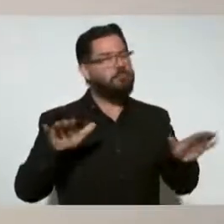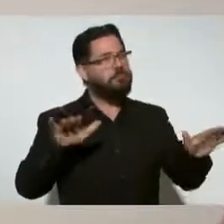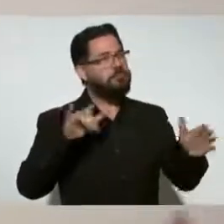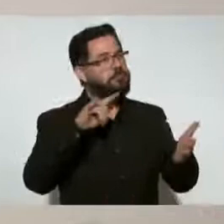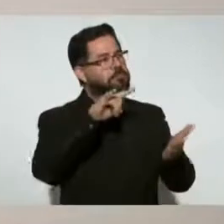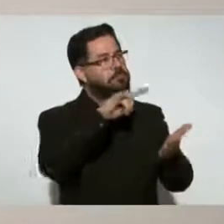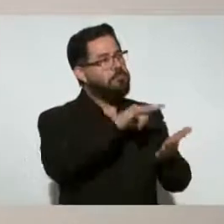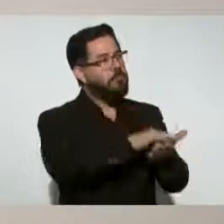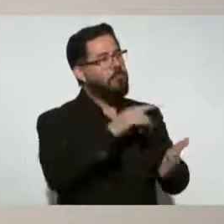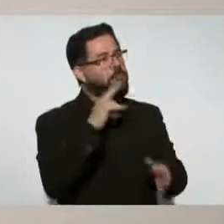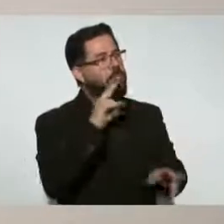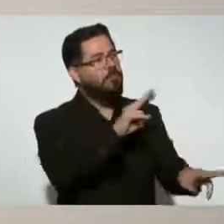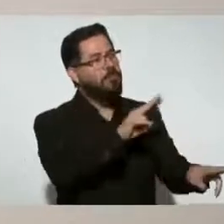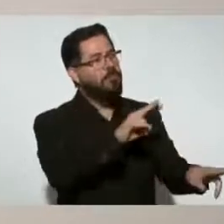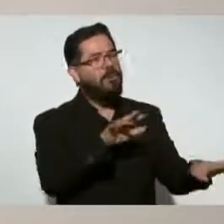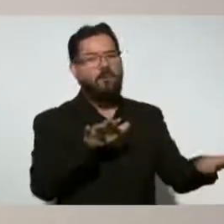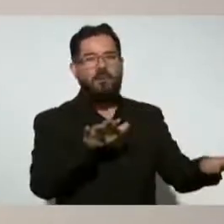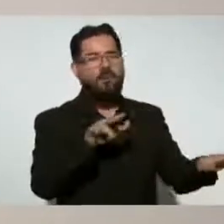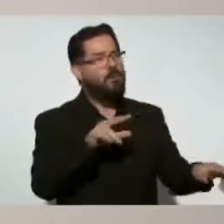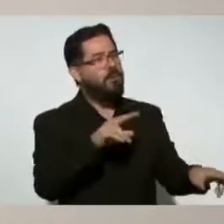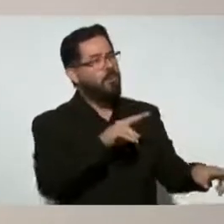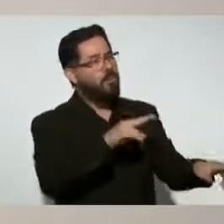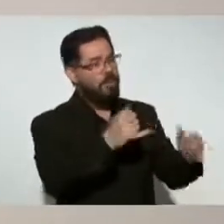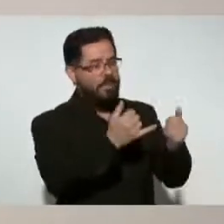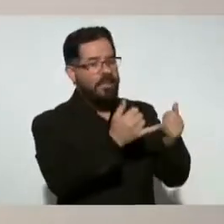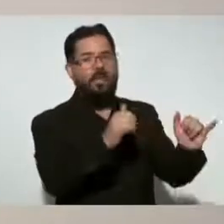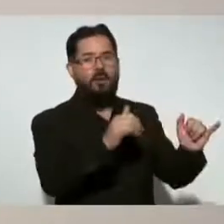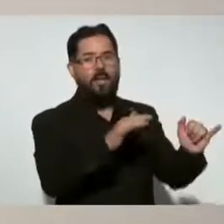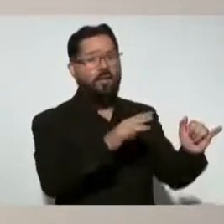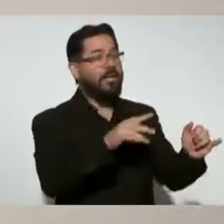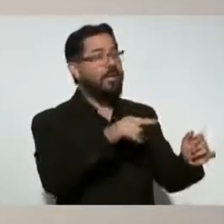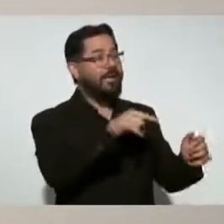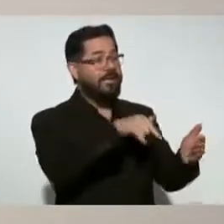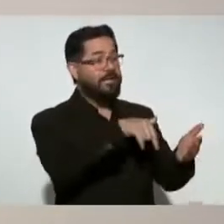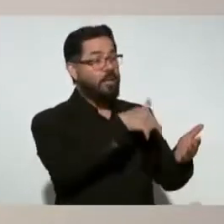inauguramos toda la zona militar